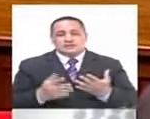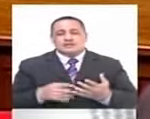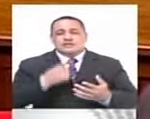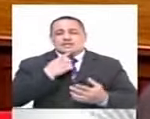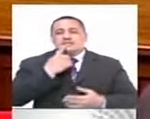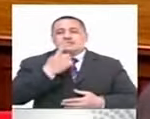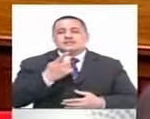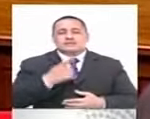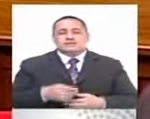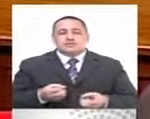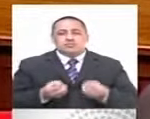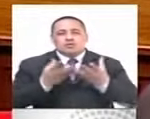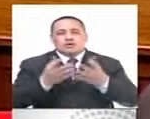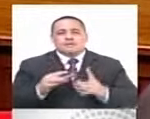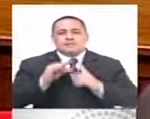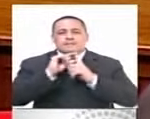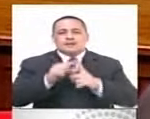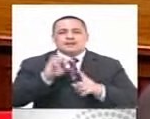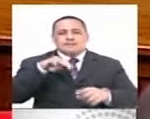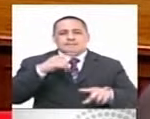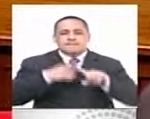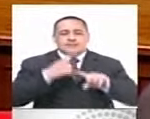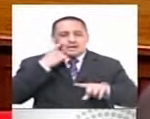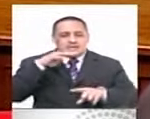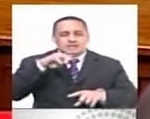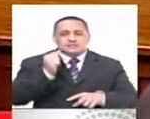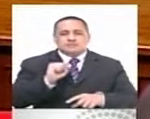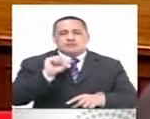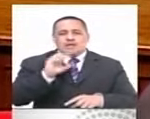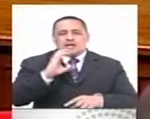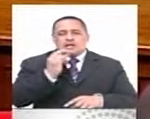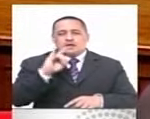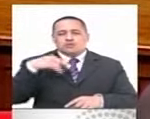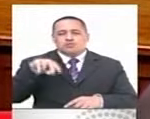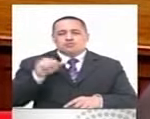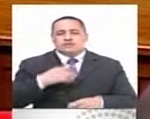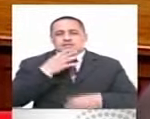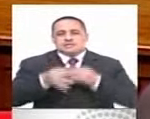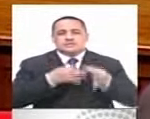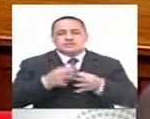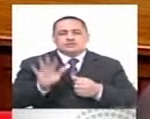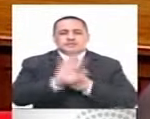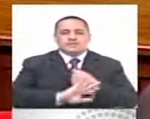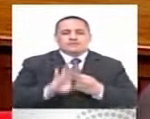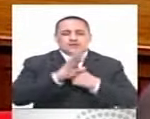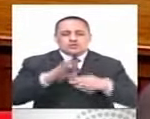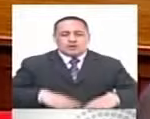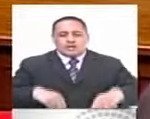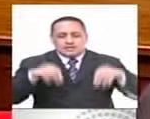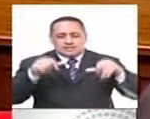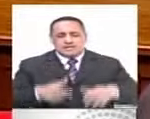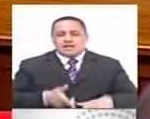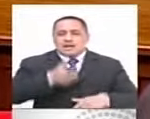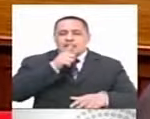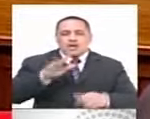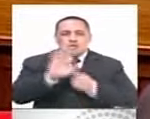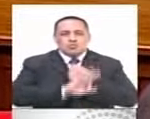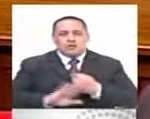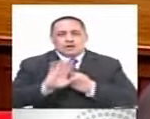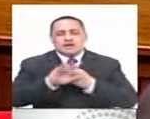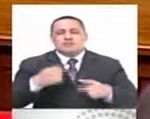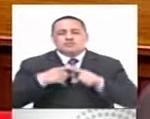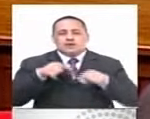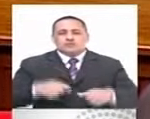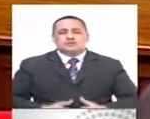cita y evoca las palabras de Máxima Acuña, diciendo que defiendo la tierra, defiendo el agua, porque